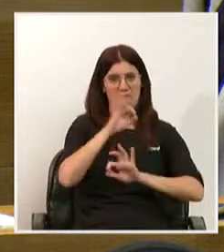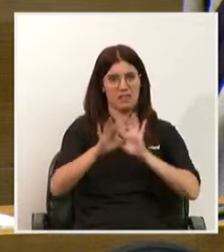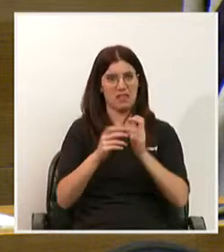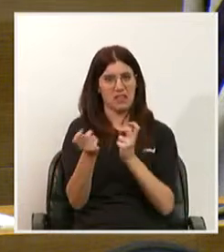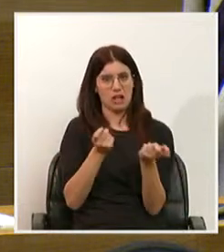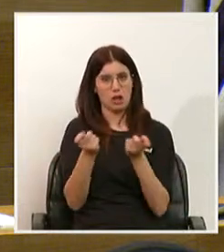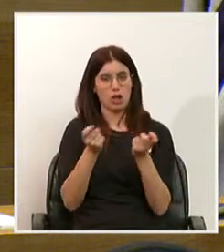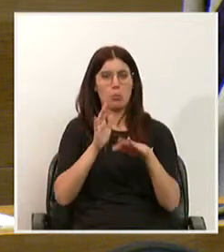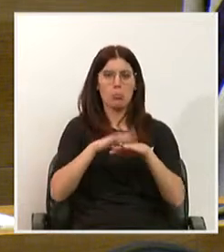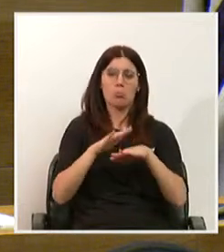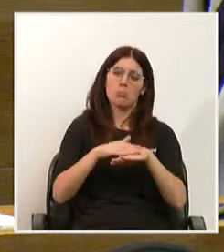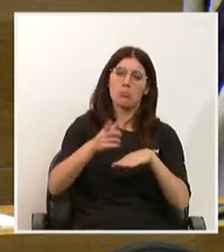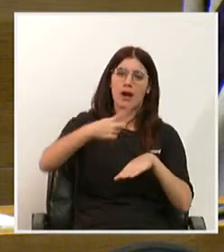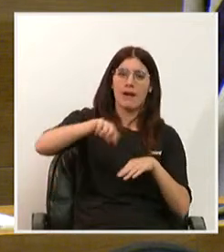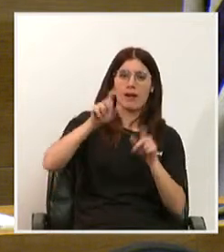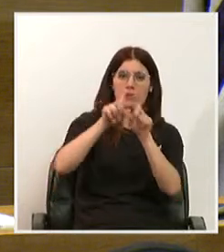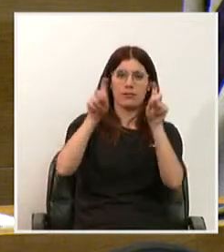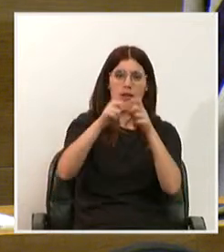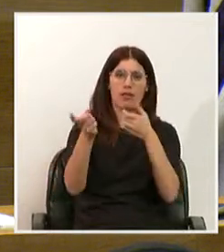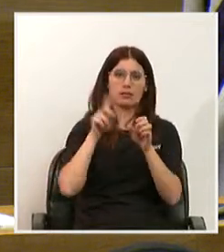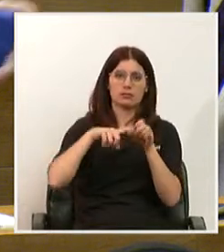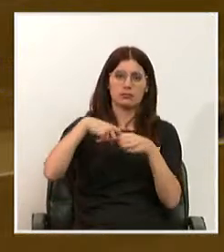toti y